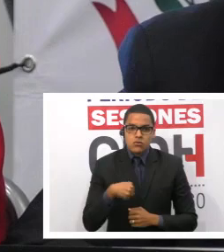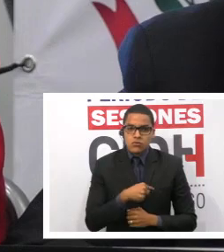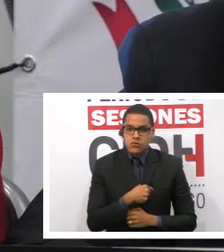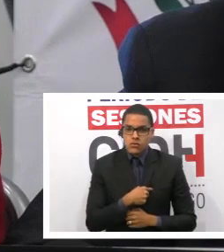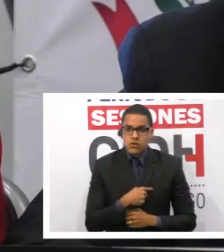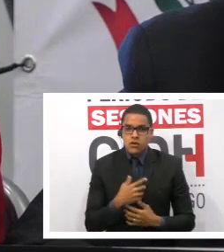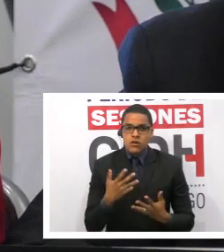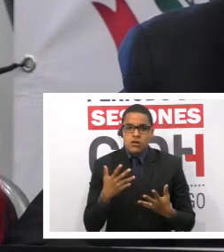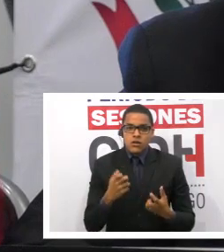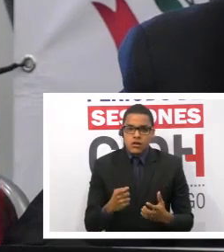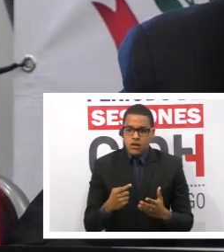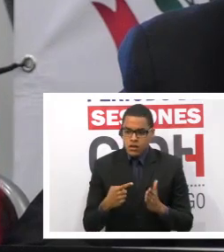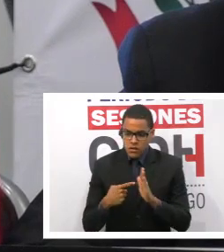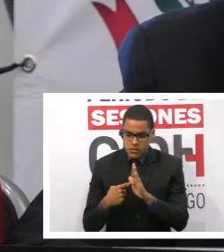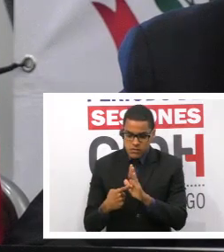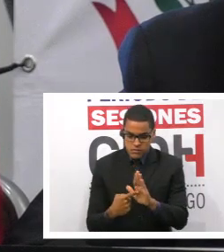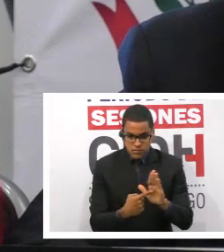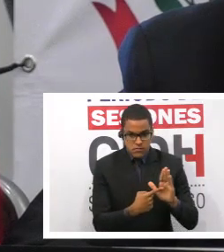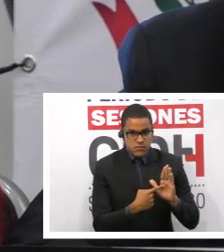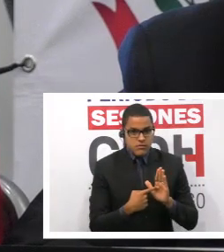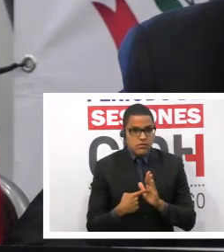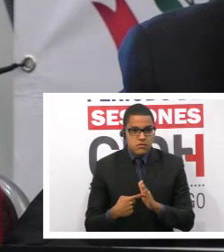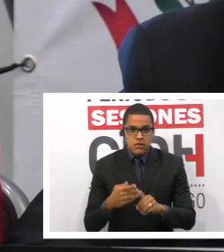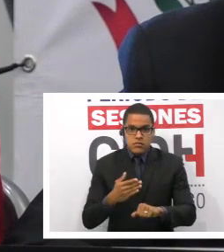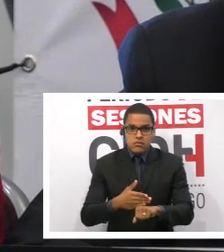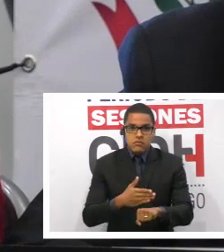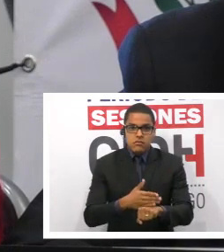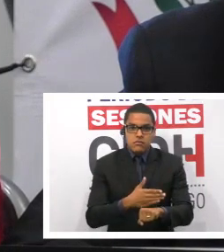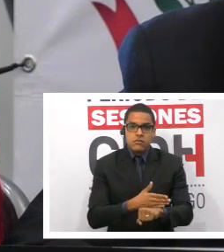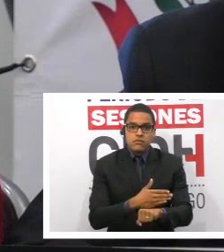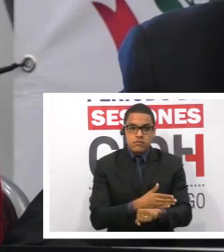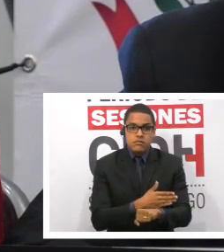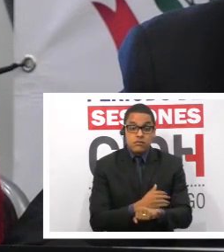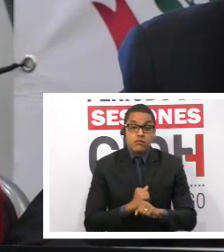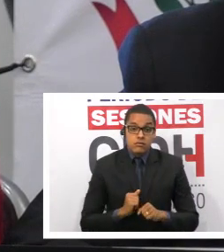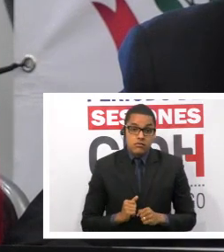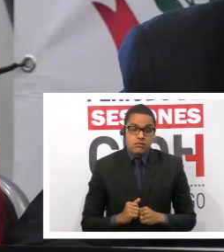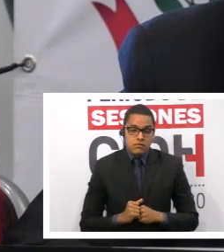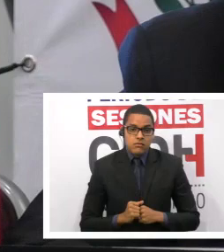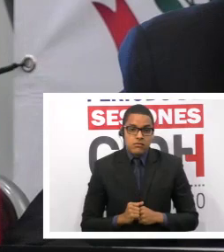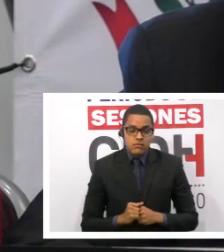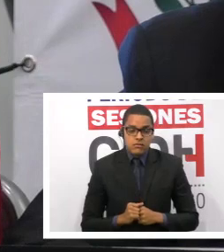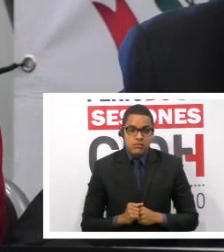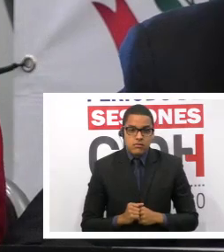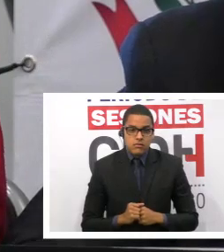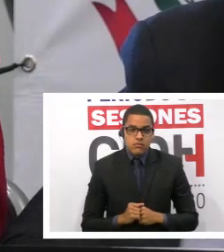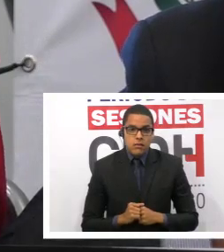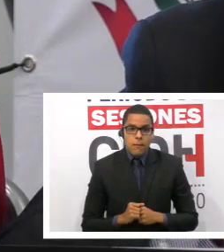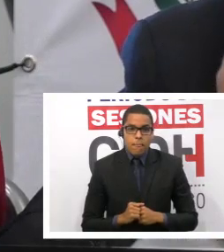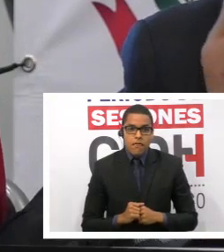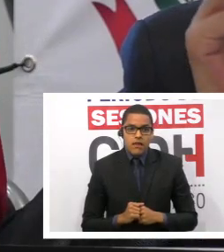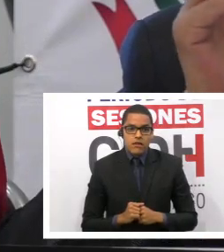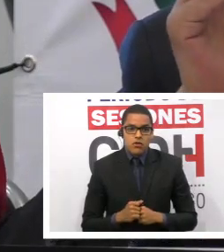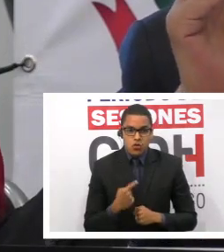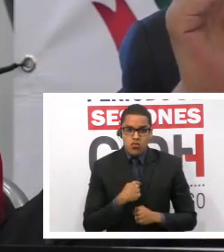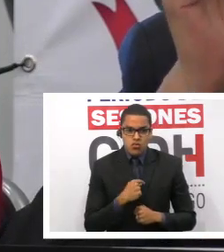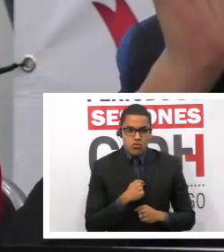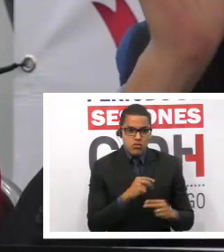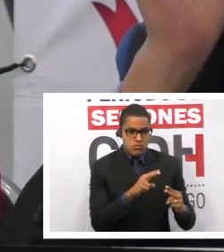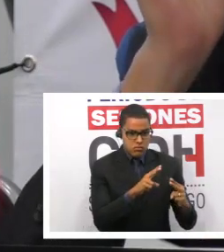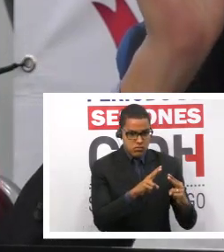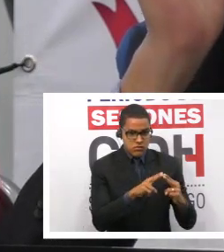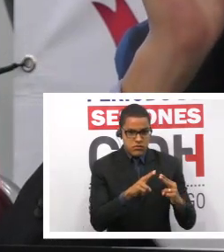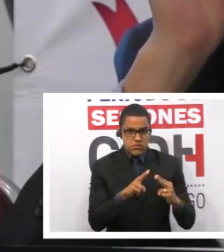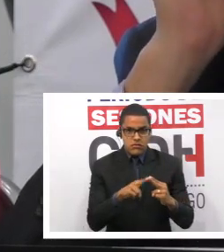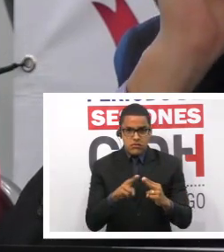ya ha avanzado el sistema universal en la materia en ese sentido también estoy por ejemplo en contacto con algunos de los relatores y relatores que